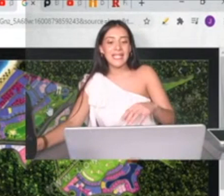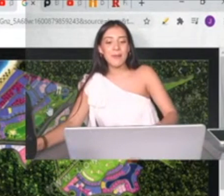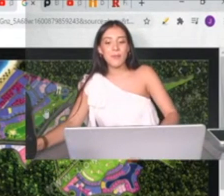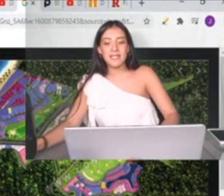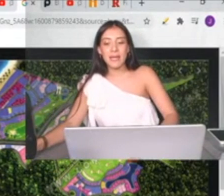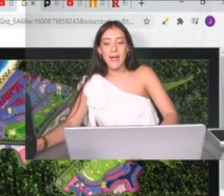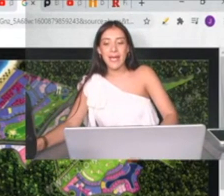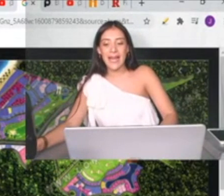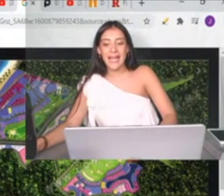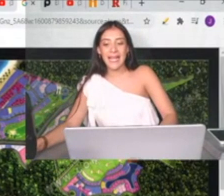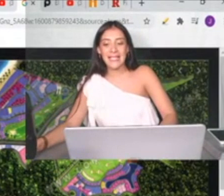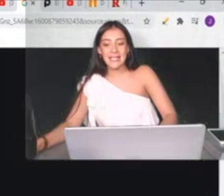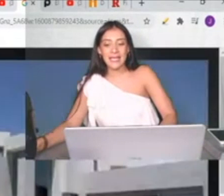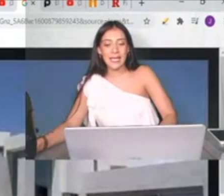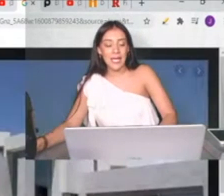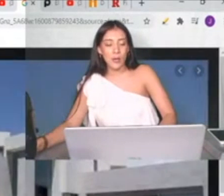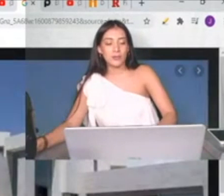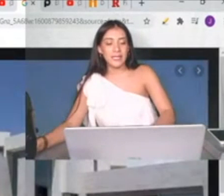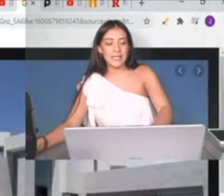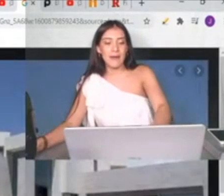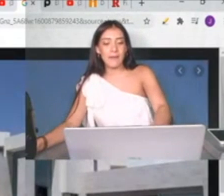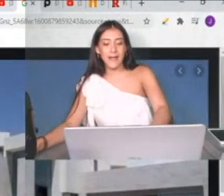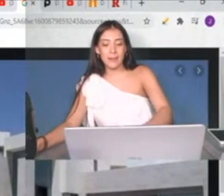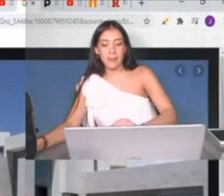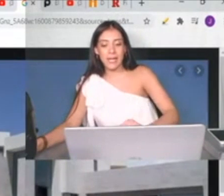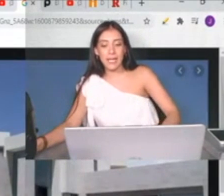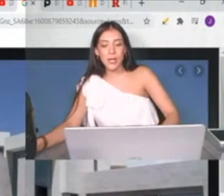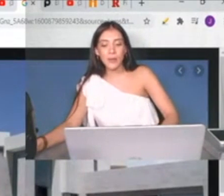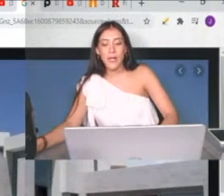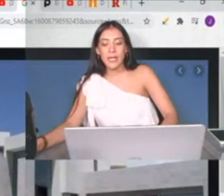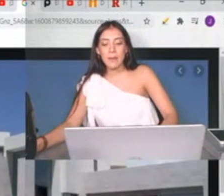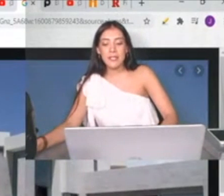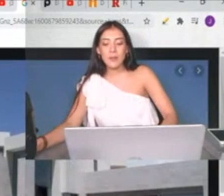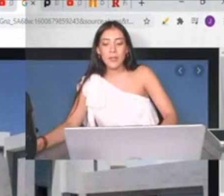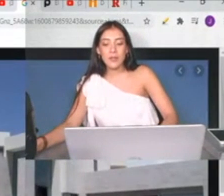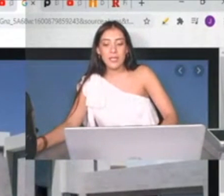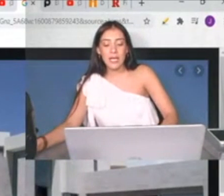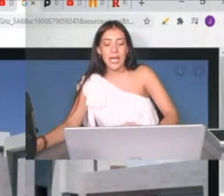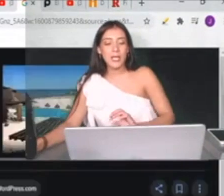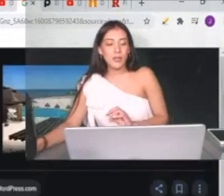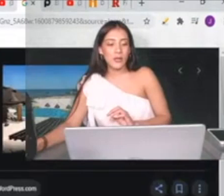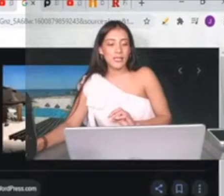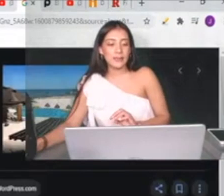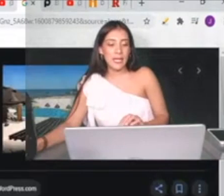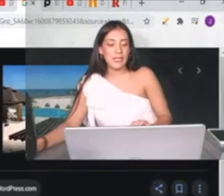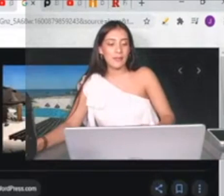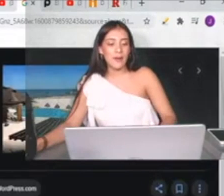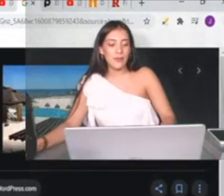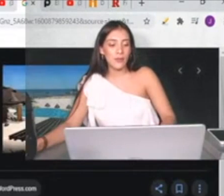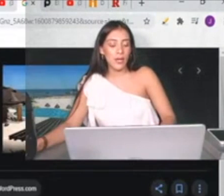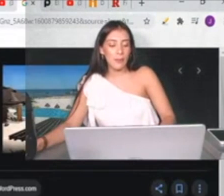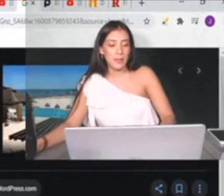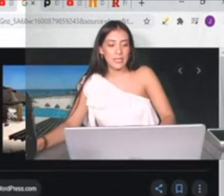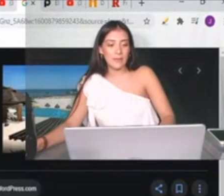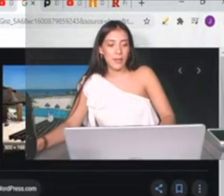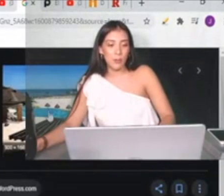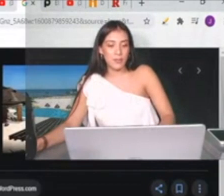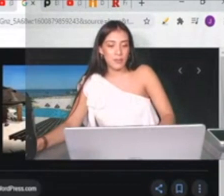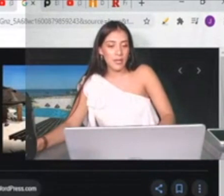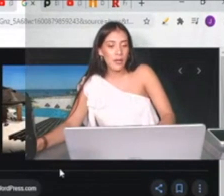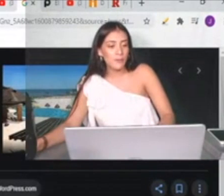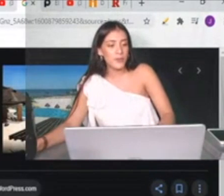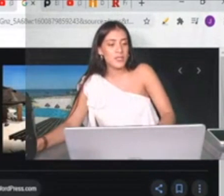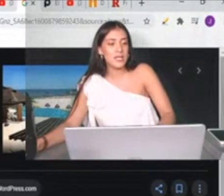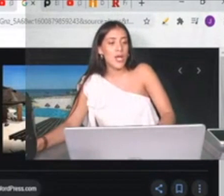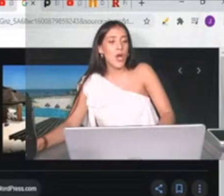Y aquí pues estaba la casa que utilizaba Felipe Calderón, y más o menos eso es lo que estarían rifando el presidente